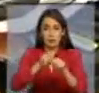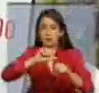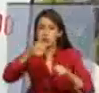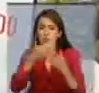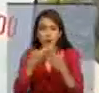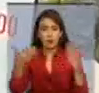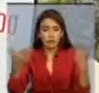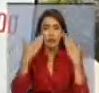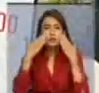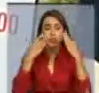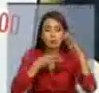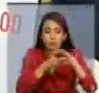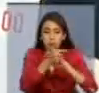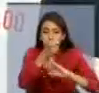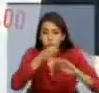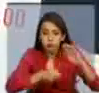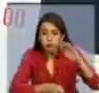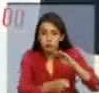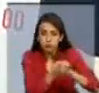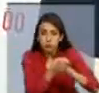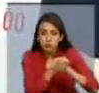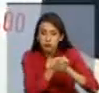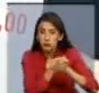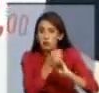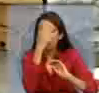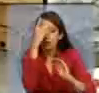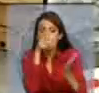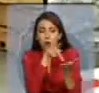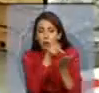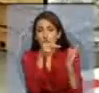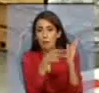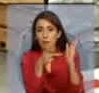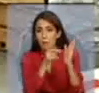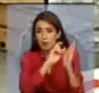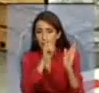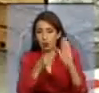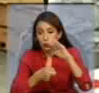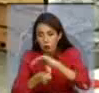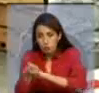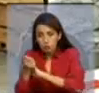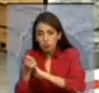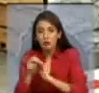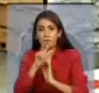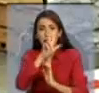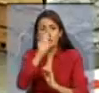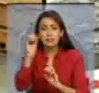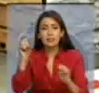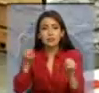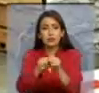ser ingresados al país evadiendo tributos. 300 pares de calzado y